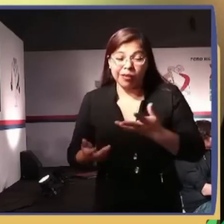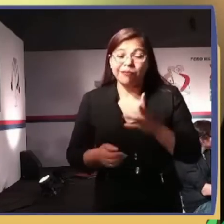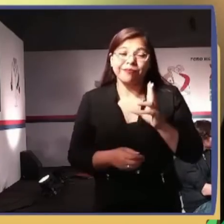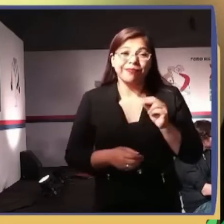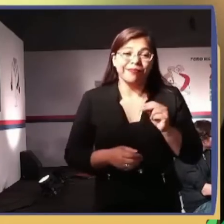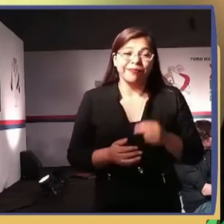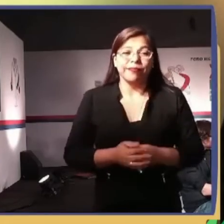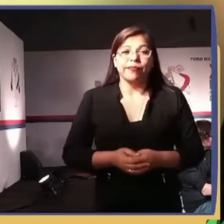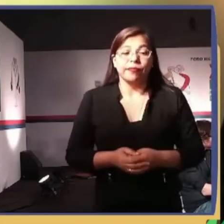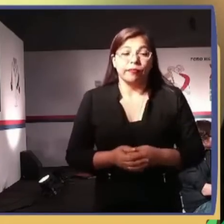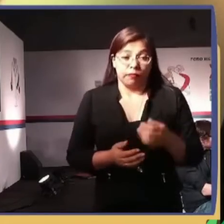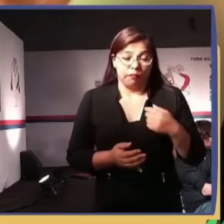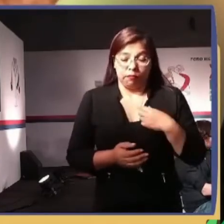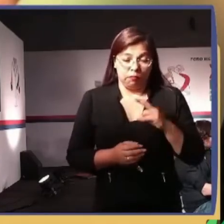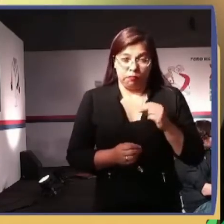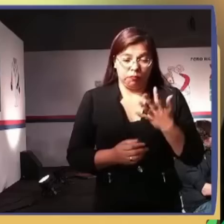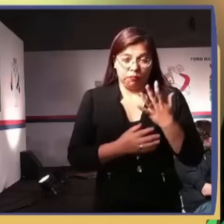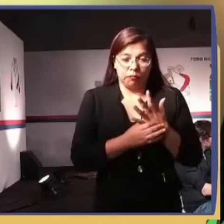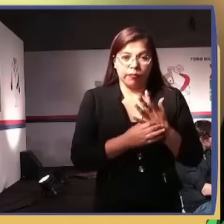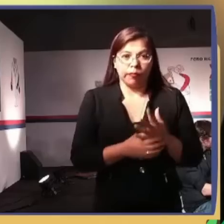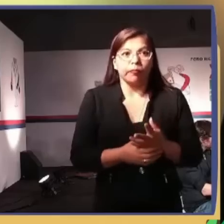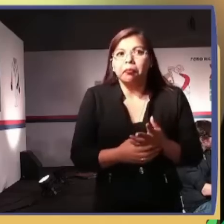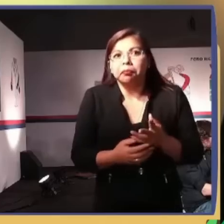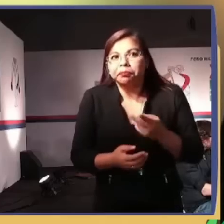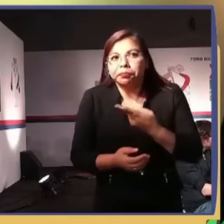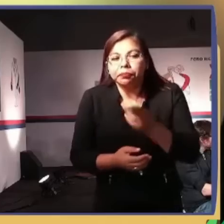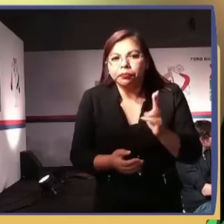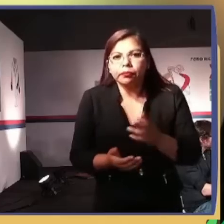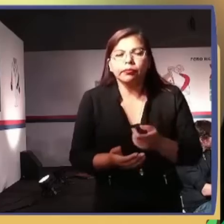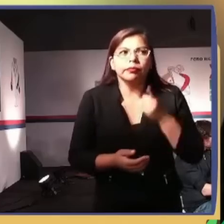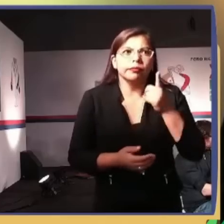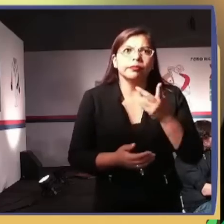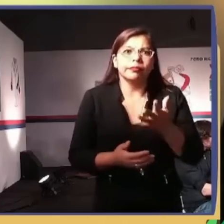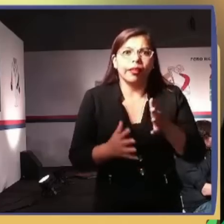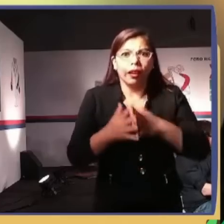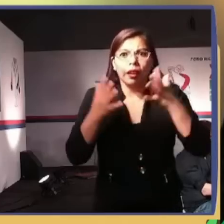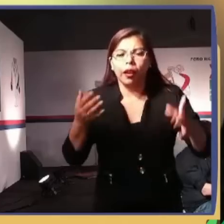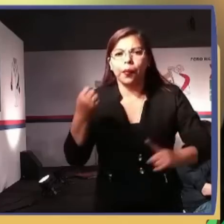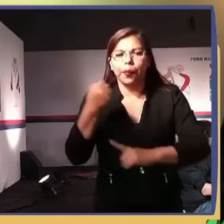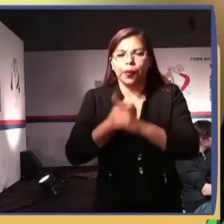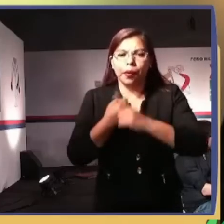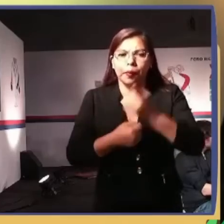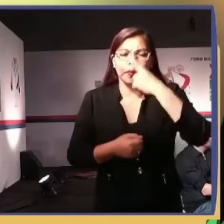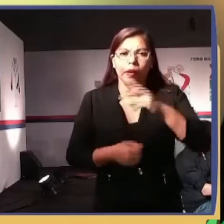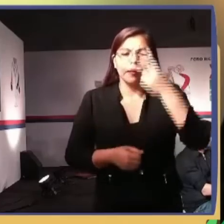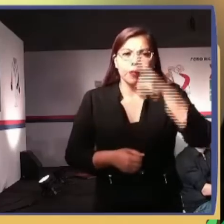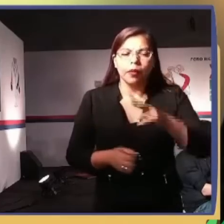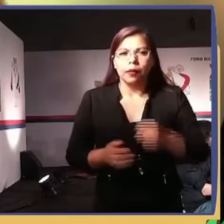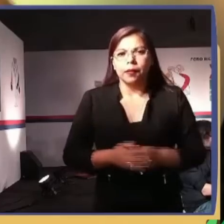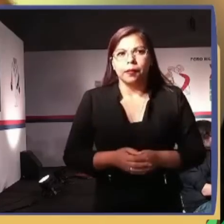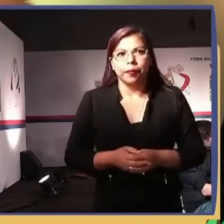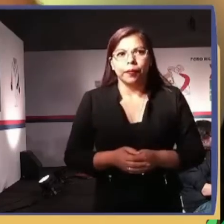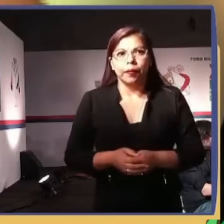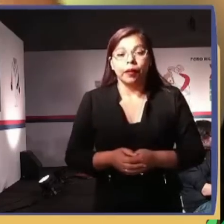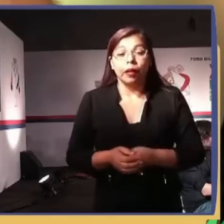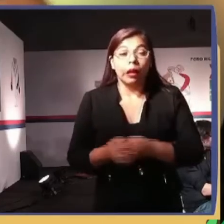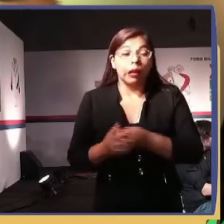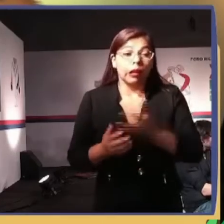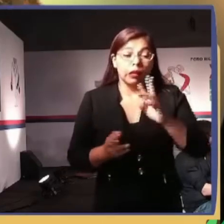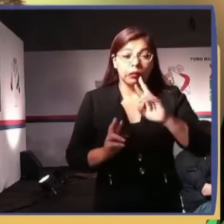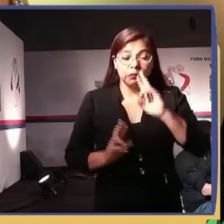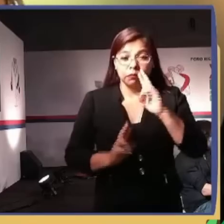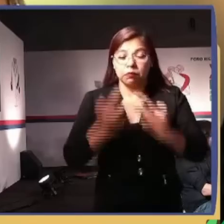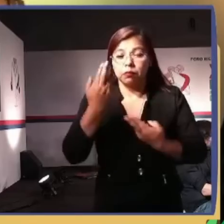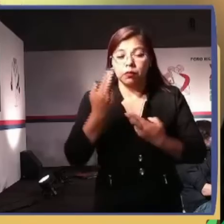yo, no lo tienen que decir ustedes, es un enorme problema para México que aquella revolución contra el